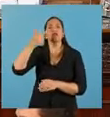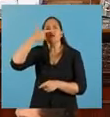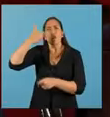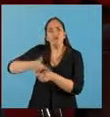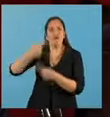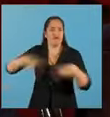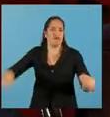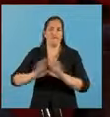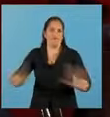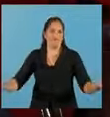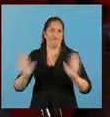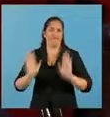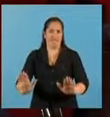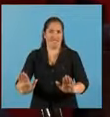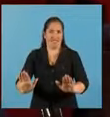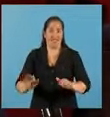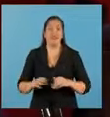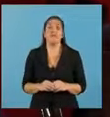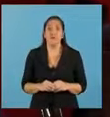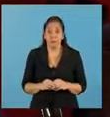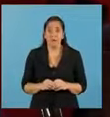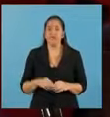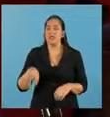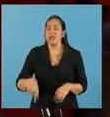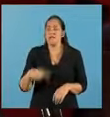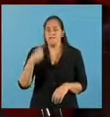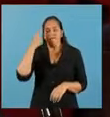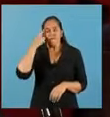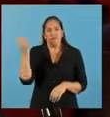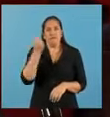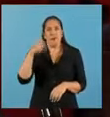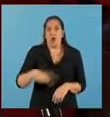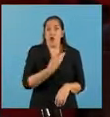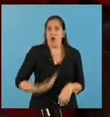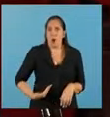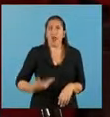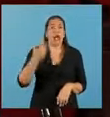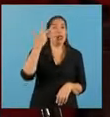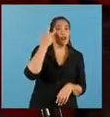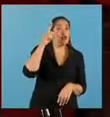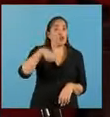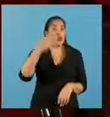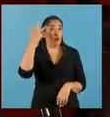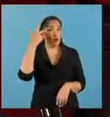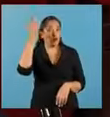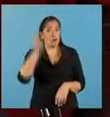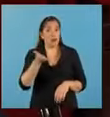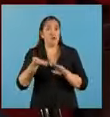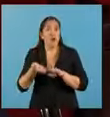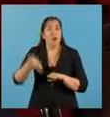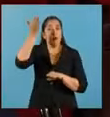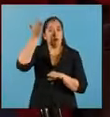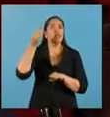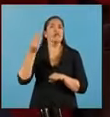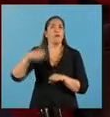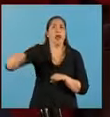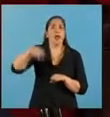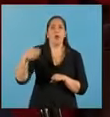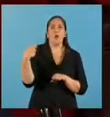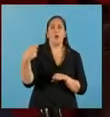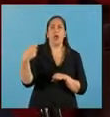combustibles. Otorgamos de nuestra llegada al gobierno un 18,8% de aumento en las